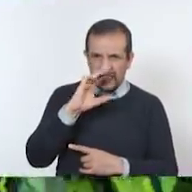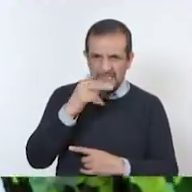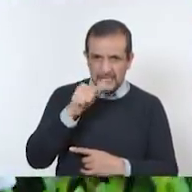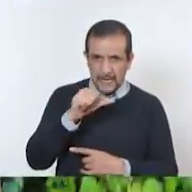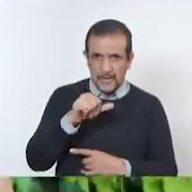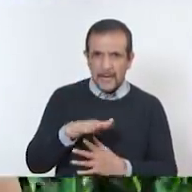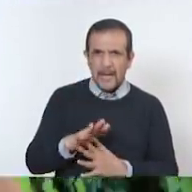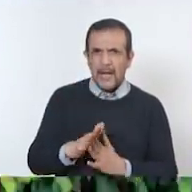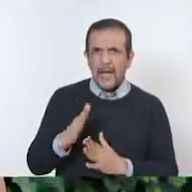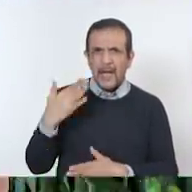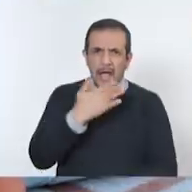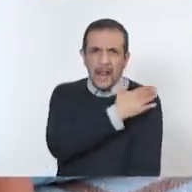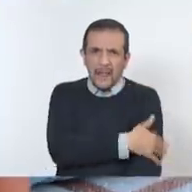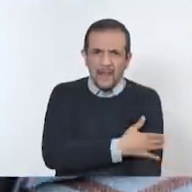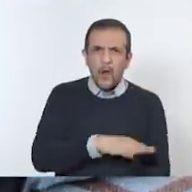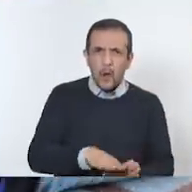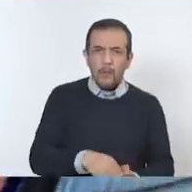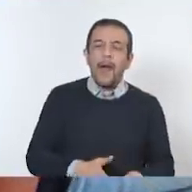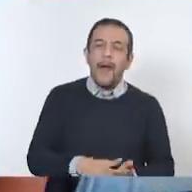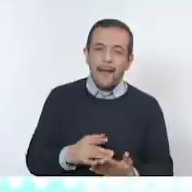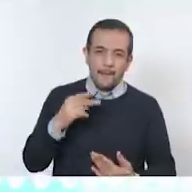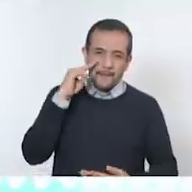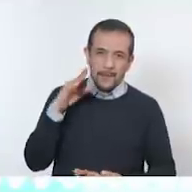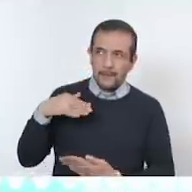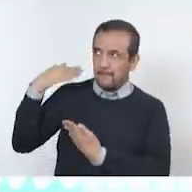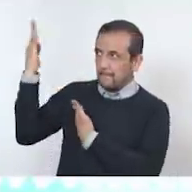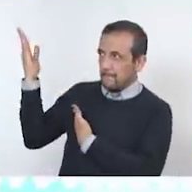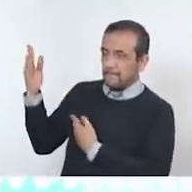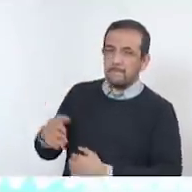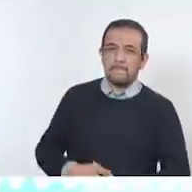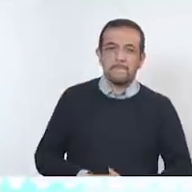acostar de forma lateral 3 veces.